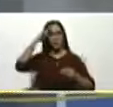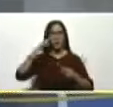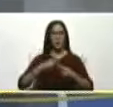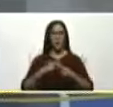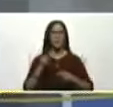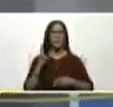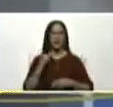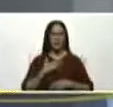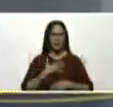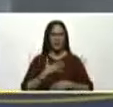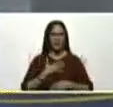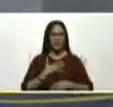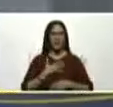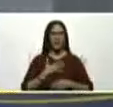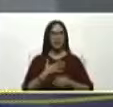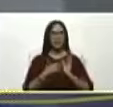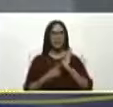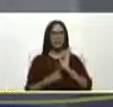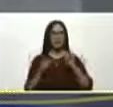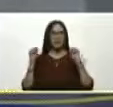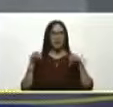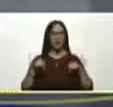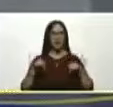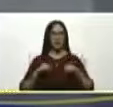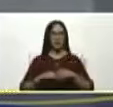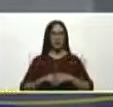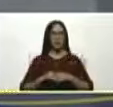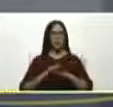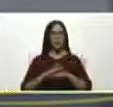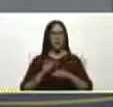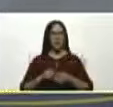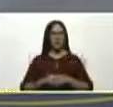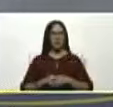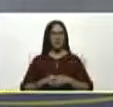mí presentarme aquí hoy, porque